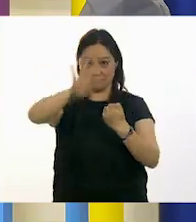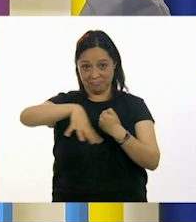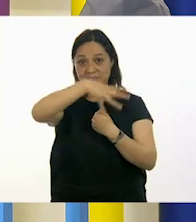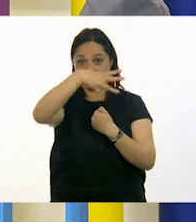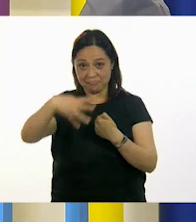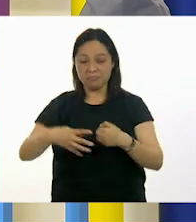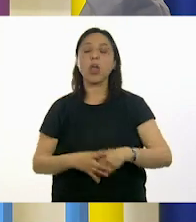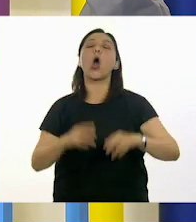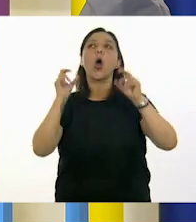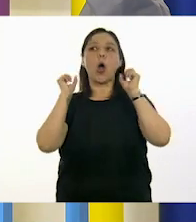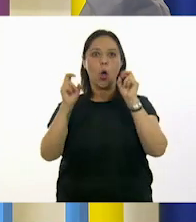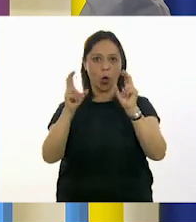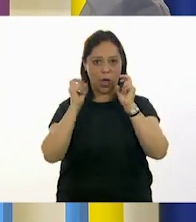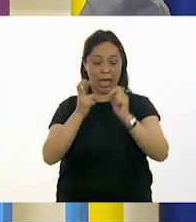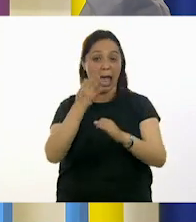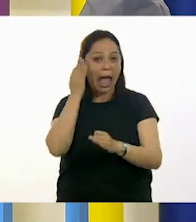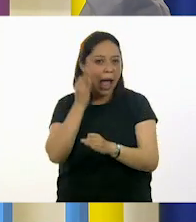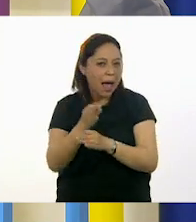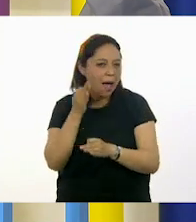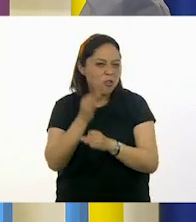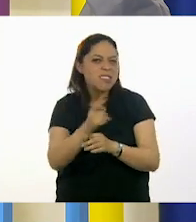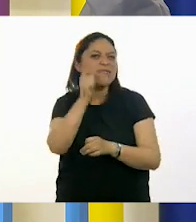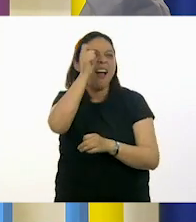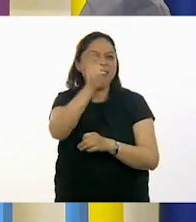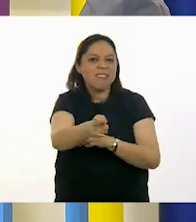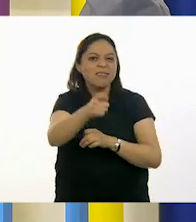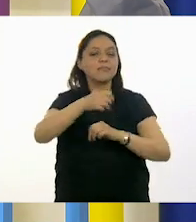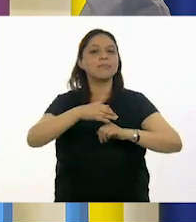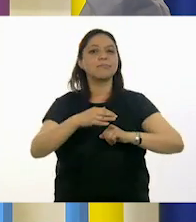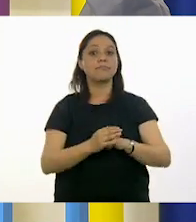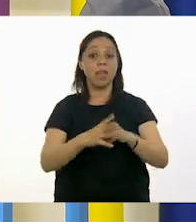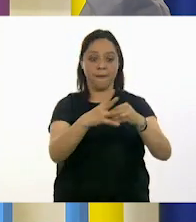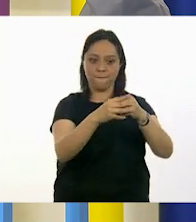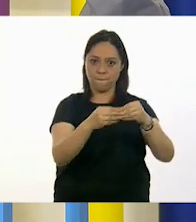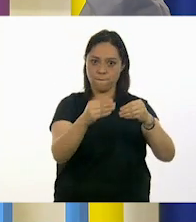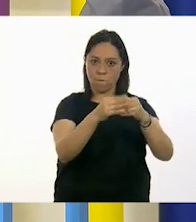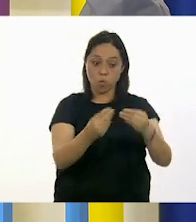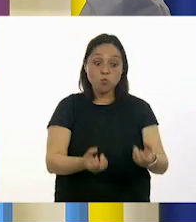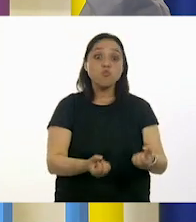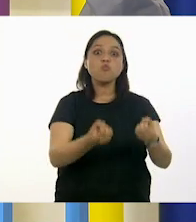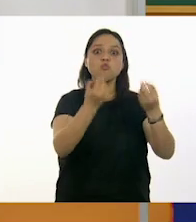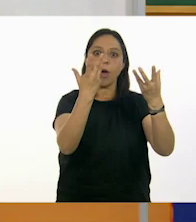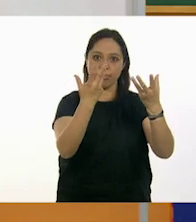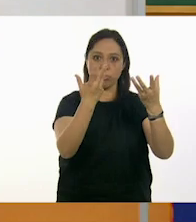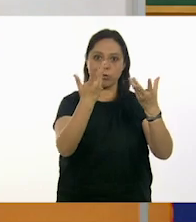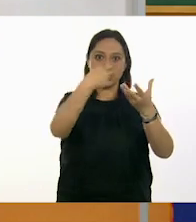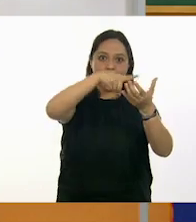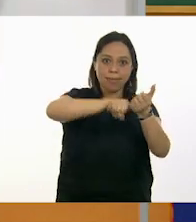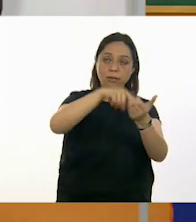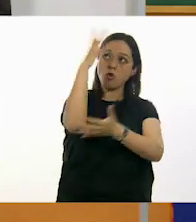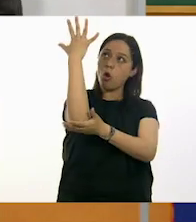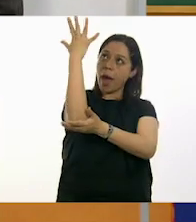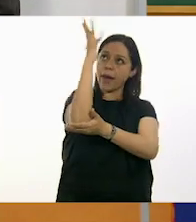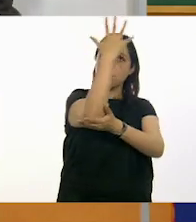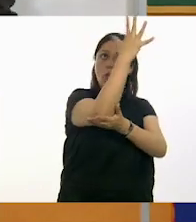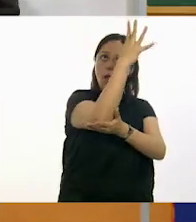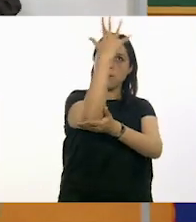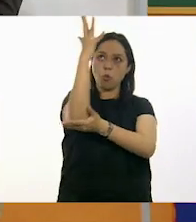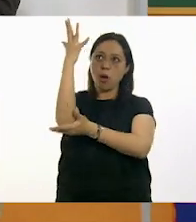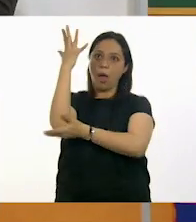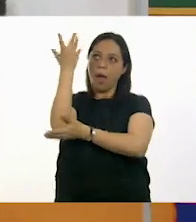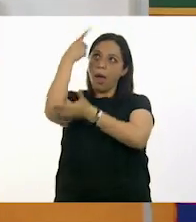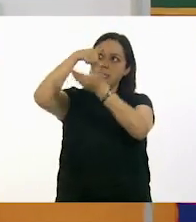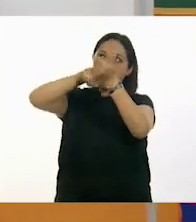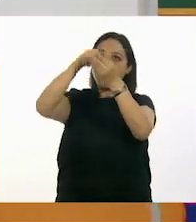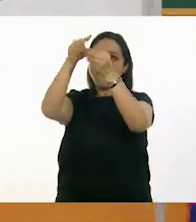este momento, lo que vamos a hacer es descubrir cuántos frutos tenemos por cada árbol, ¿cierto? Exacto, vamos a acomodar los frutos. Por